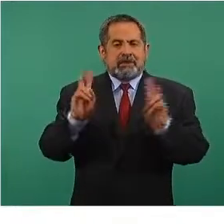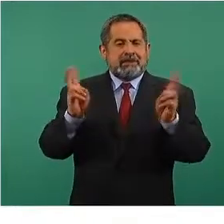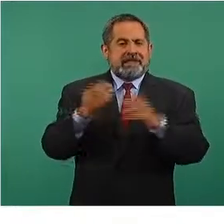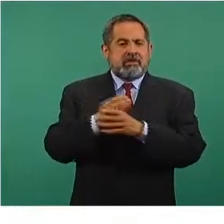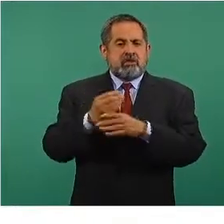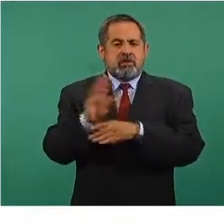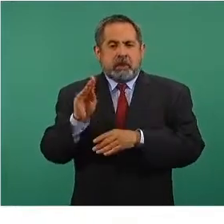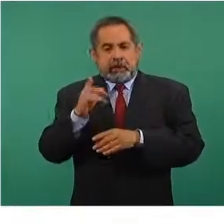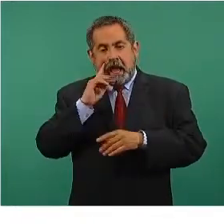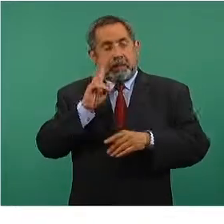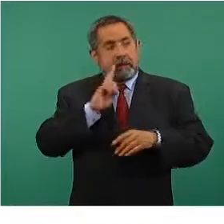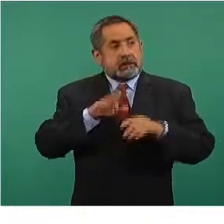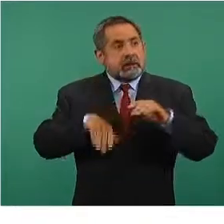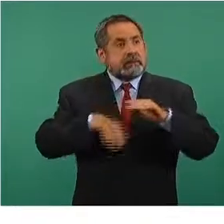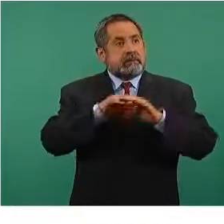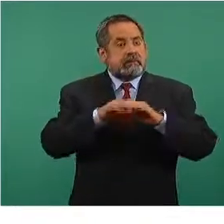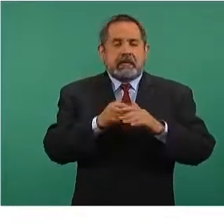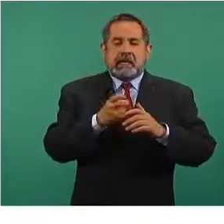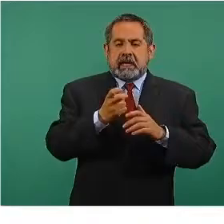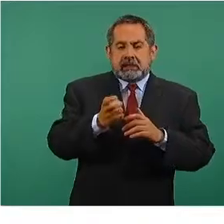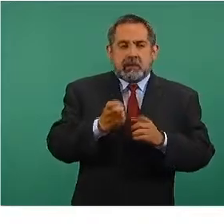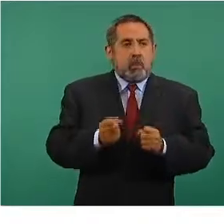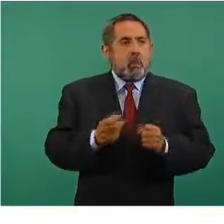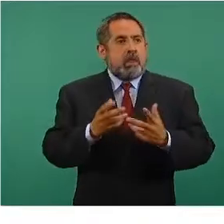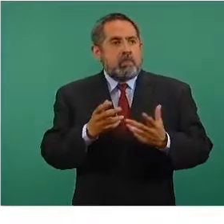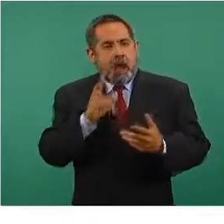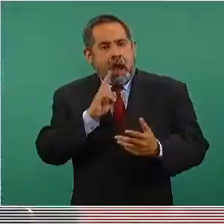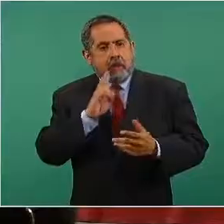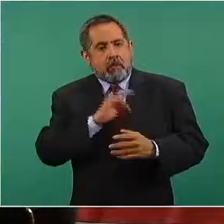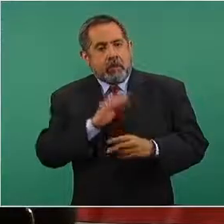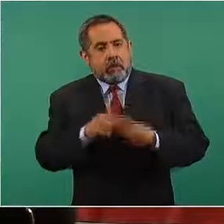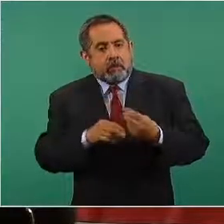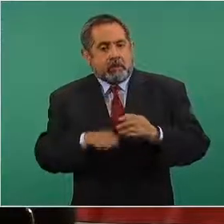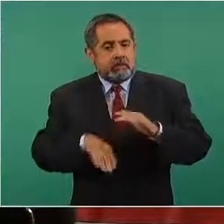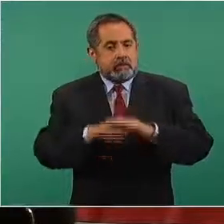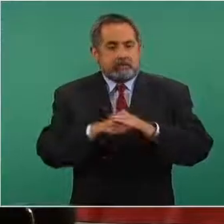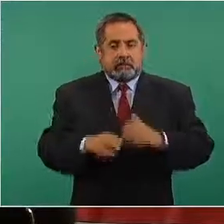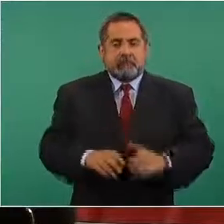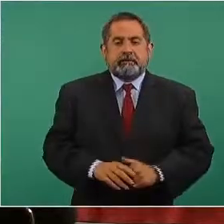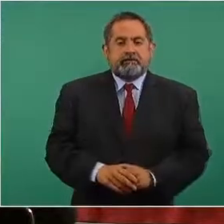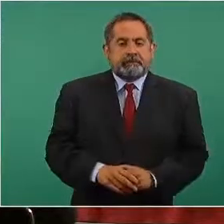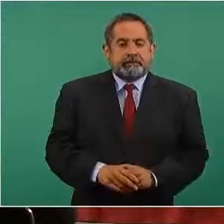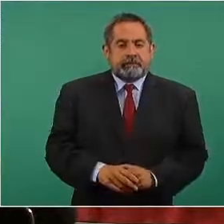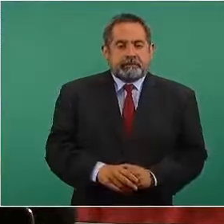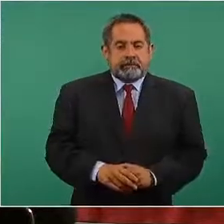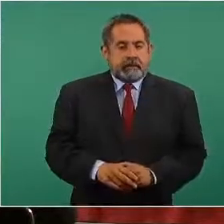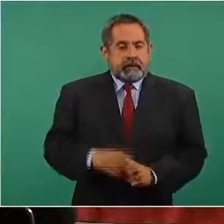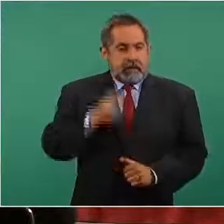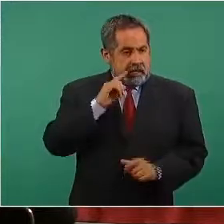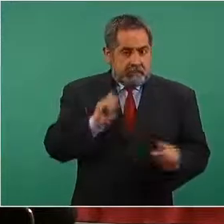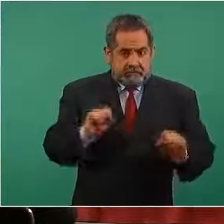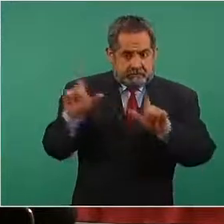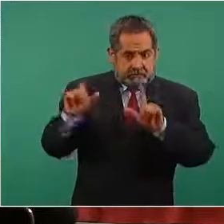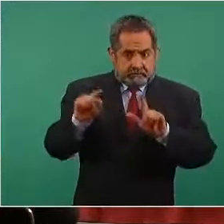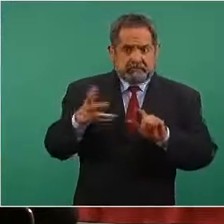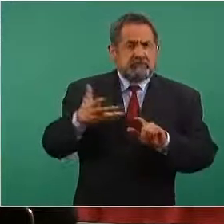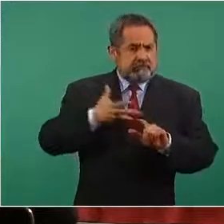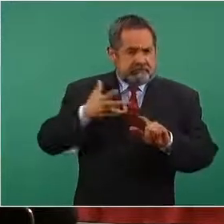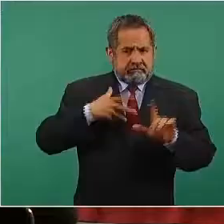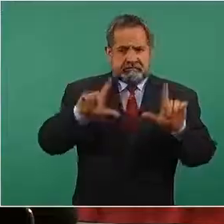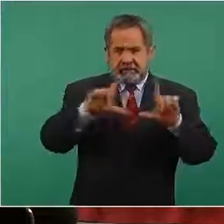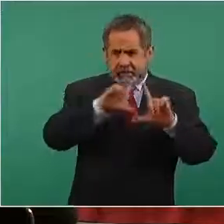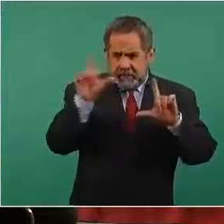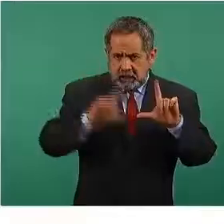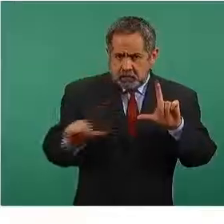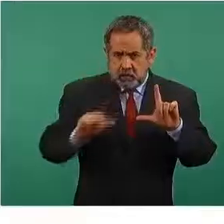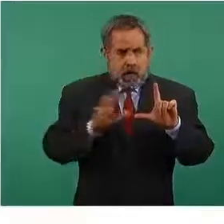el límite y ahí es como calculamos cuánto hubiéramos esperado. La siguiente. Estas gráficas las tenemos nacional,